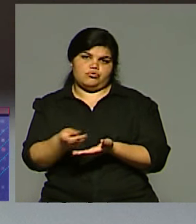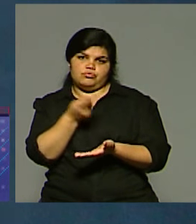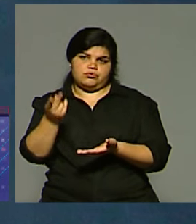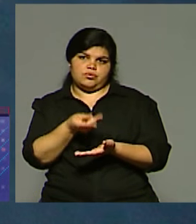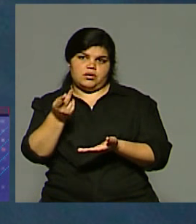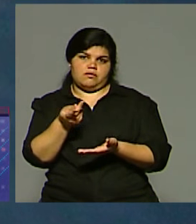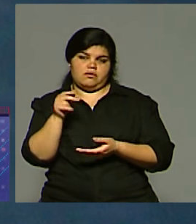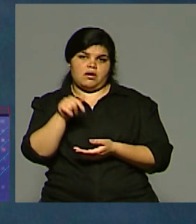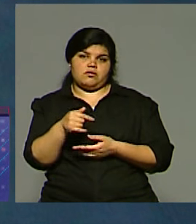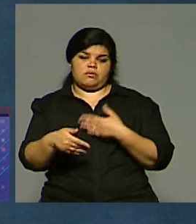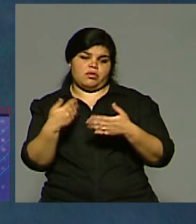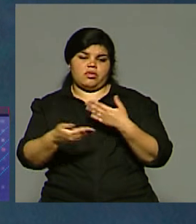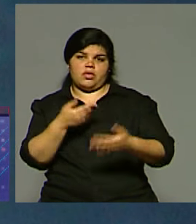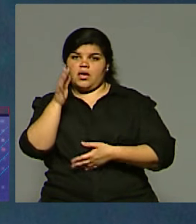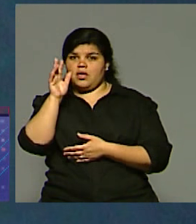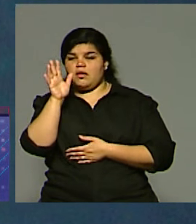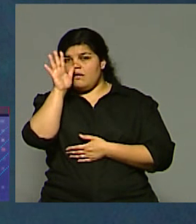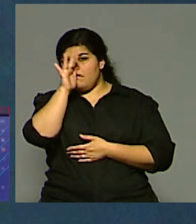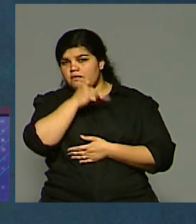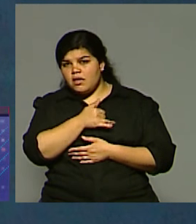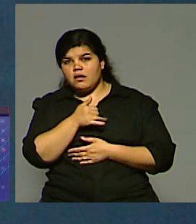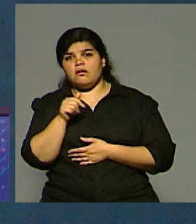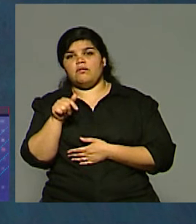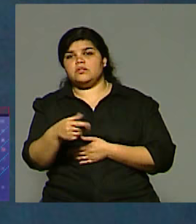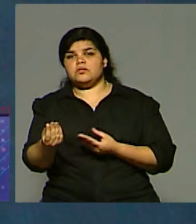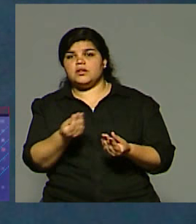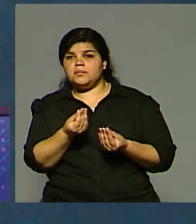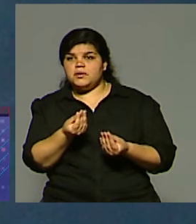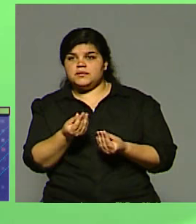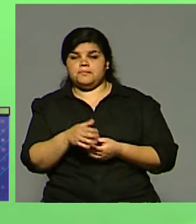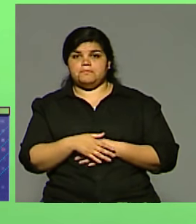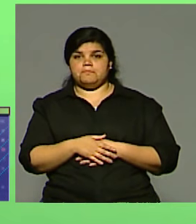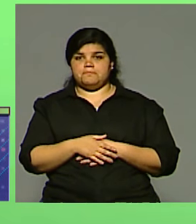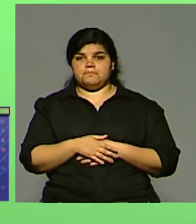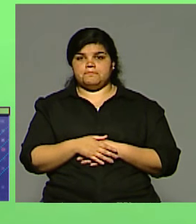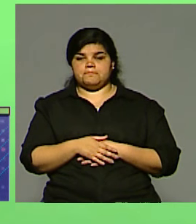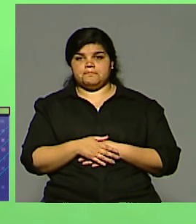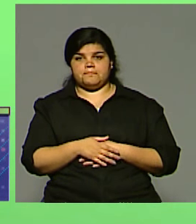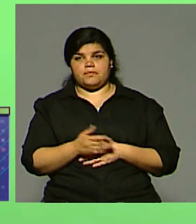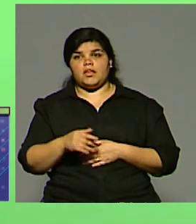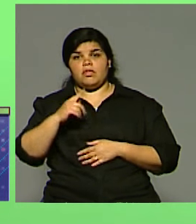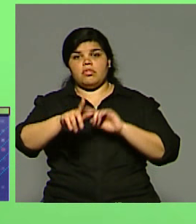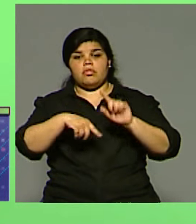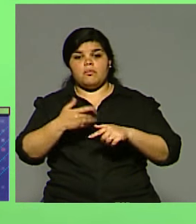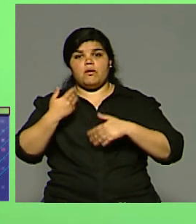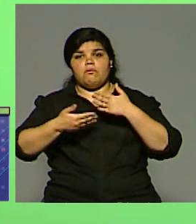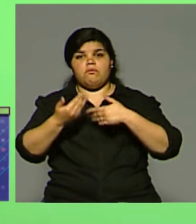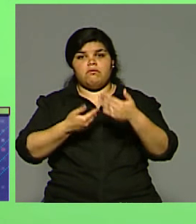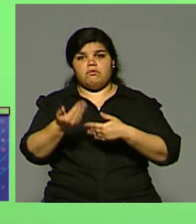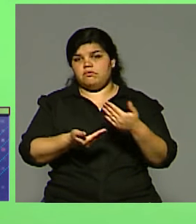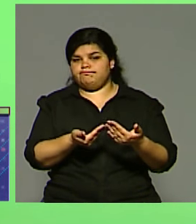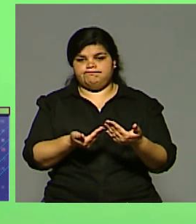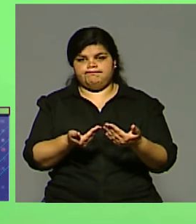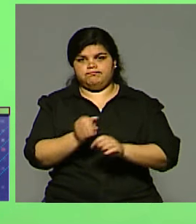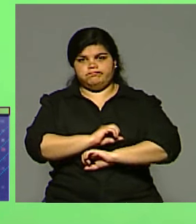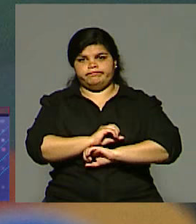ser viejos, el inconveniente que estás teniendo es justamente que de repente quizás te deje funcionar, porque capaz que eran Symbian, capaz que eran Windows